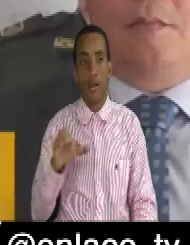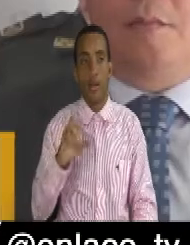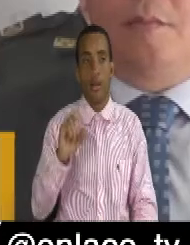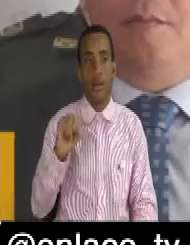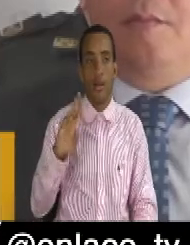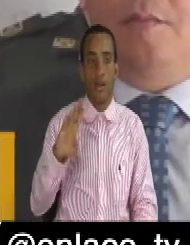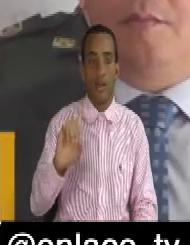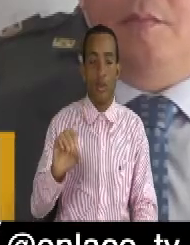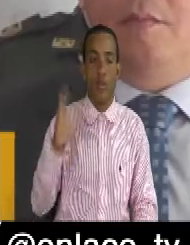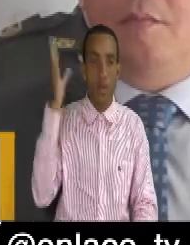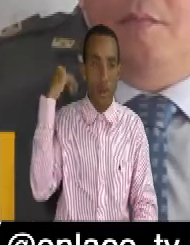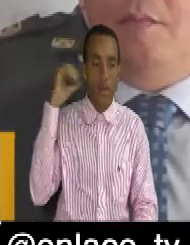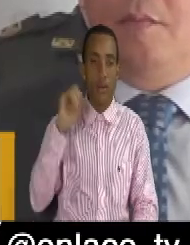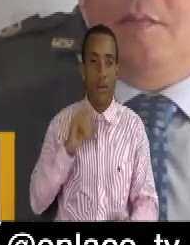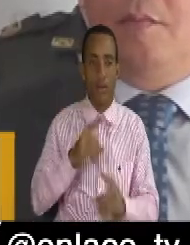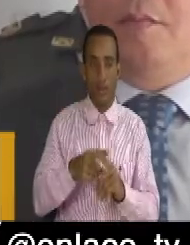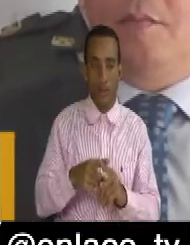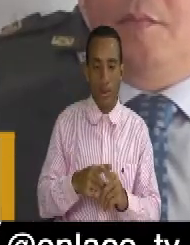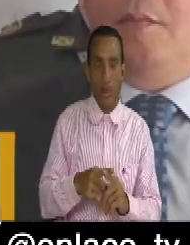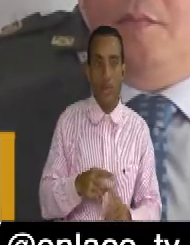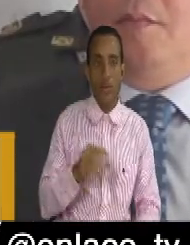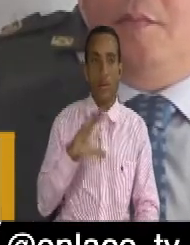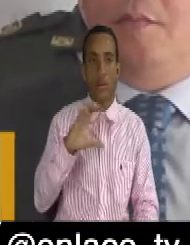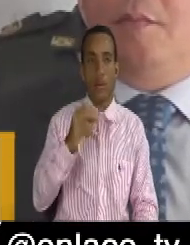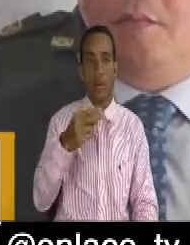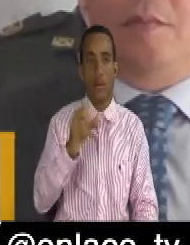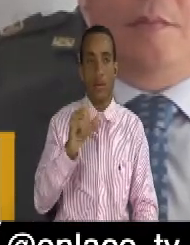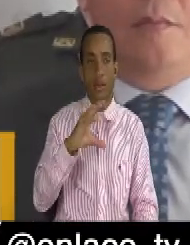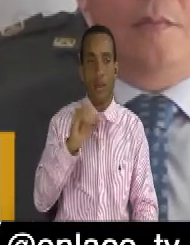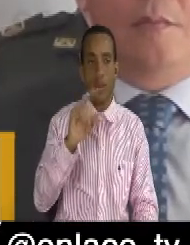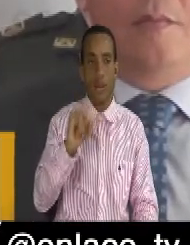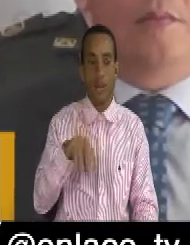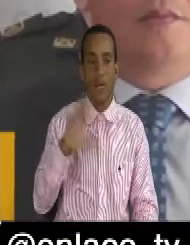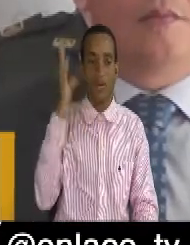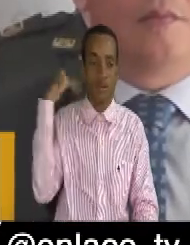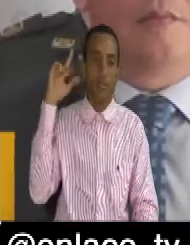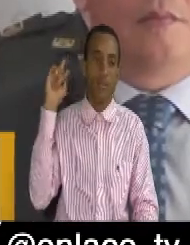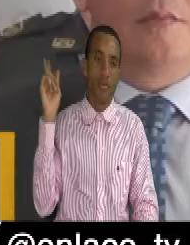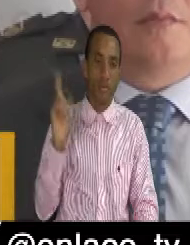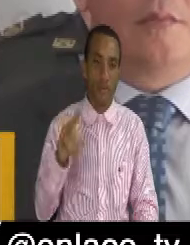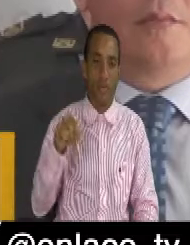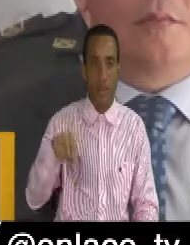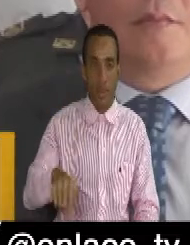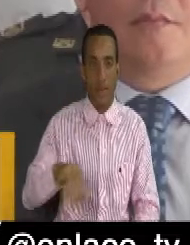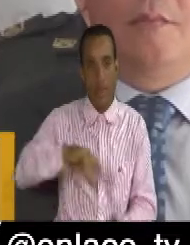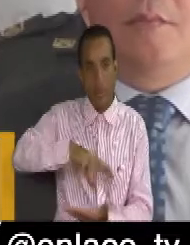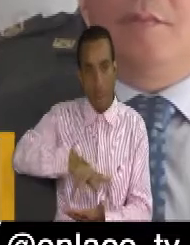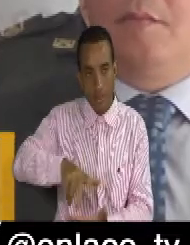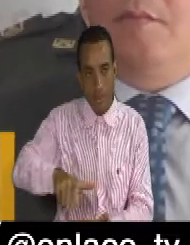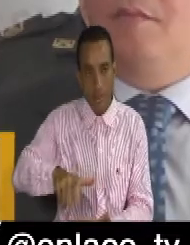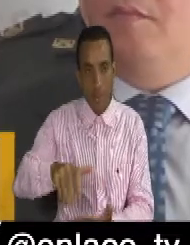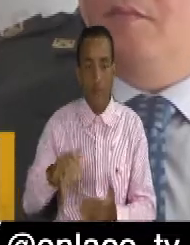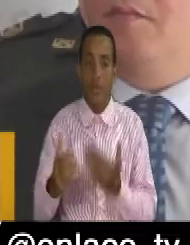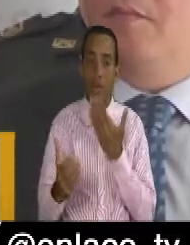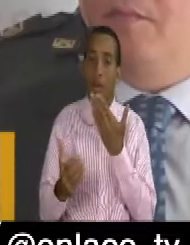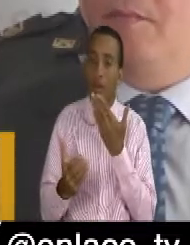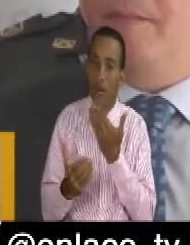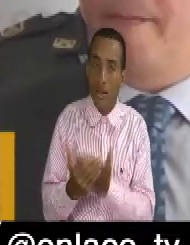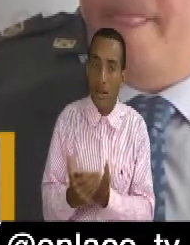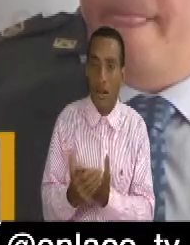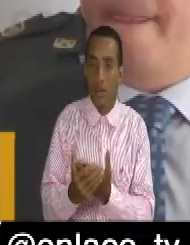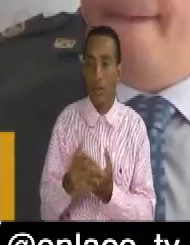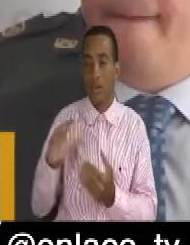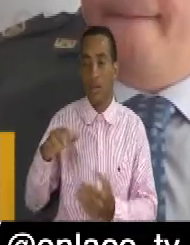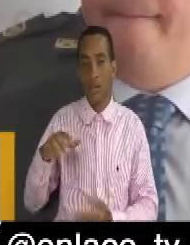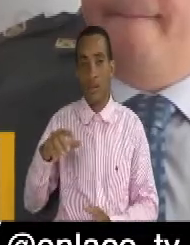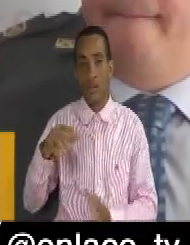Gustavo Chacón Sarmiento, que delinquió durante muchos años aquí en Santander y que, gracias a la acción ofensiva de las